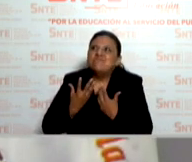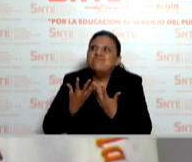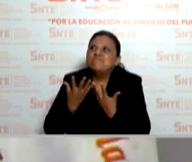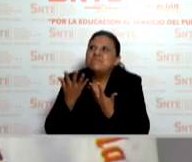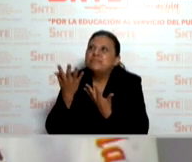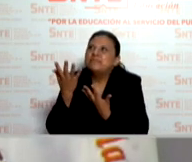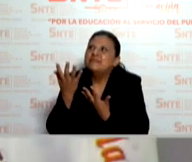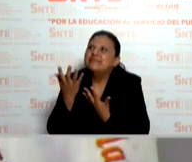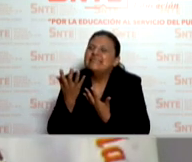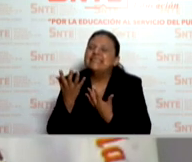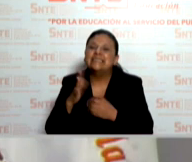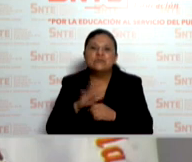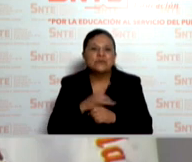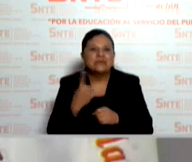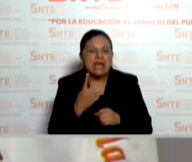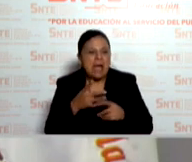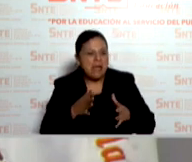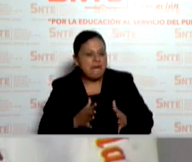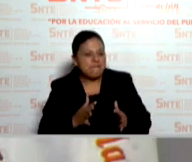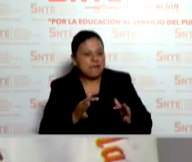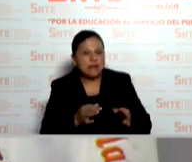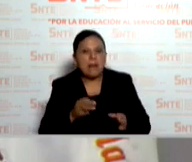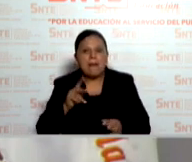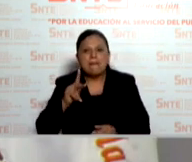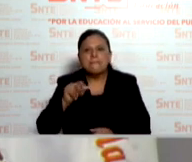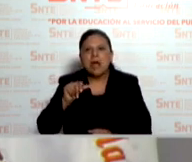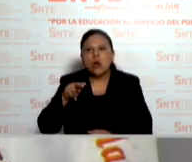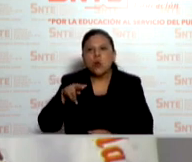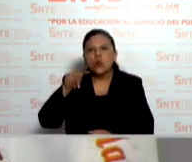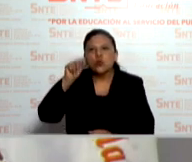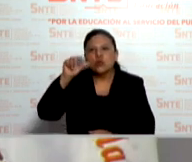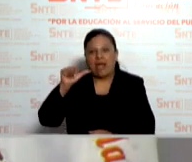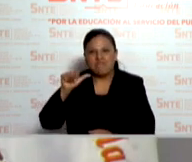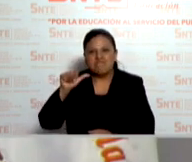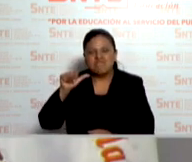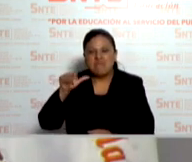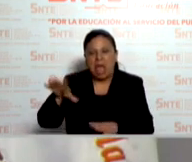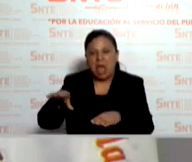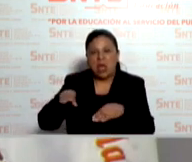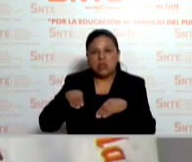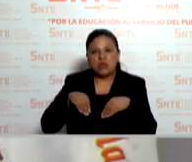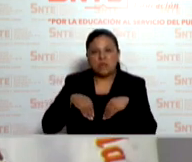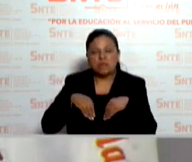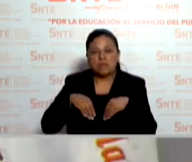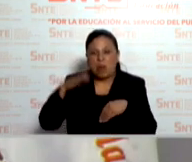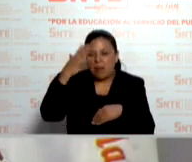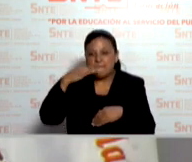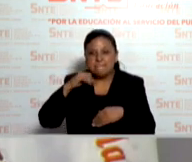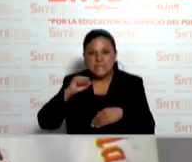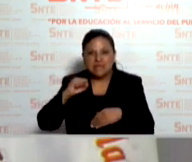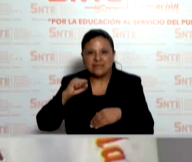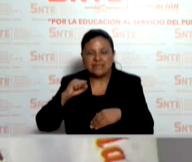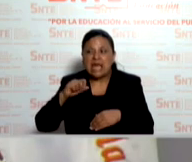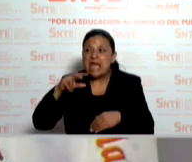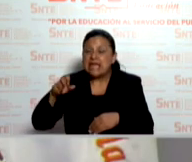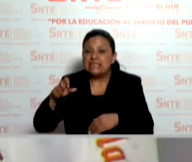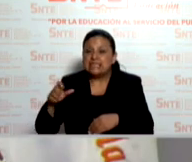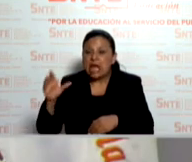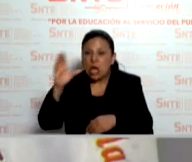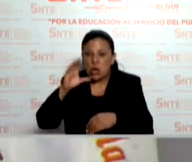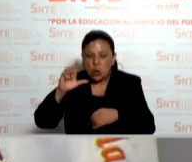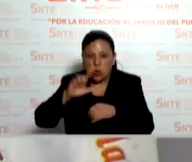al encontrarse con la Fundación Pauta, Adopta un Talento, donde a partir de la implementación de clubes de